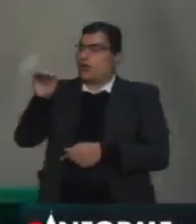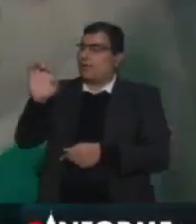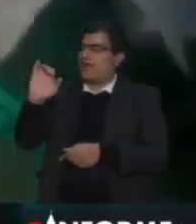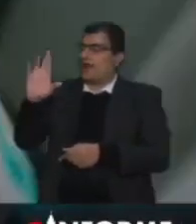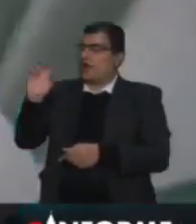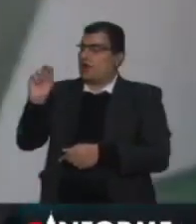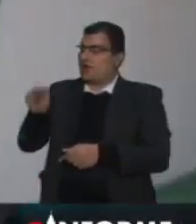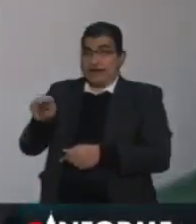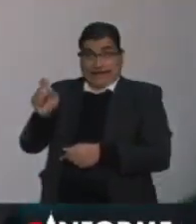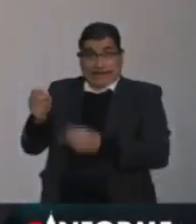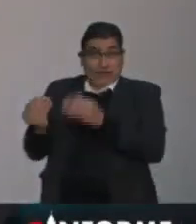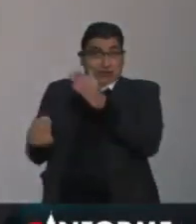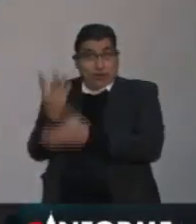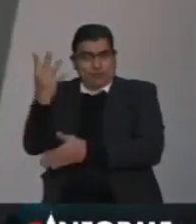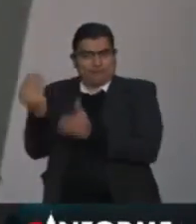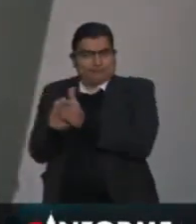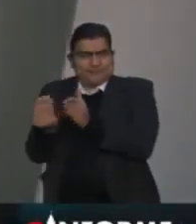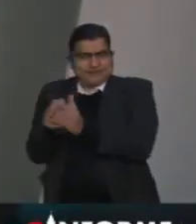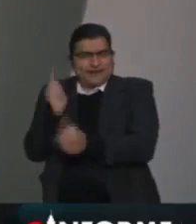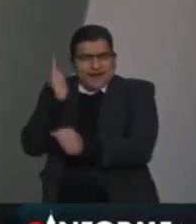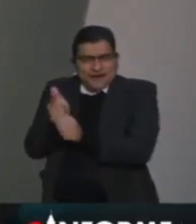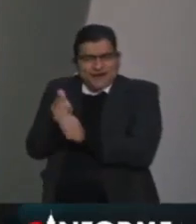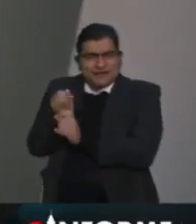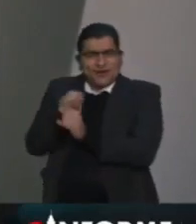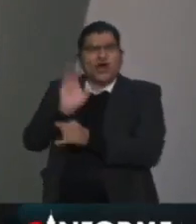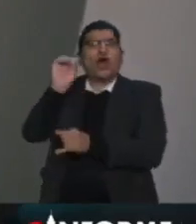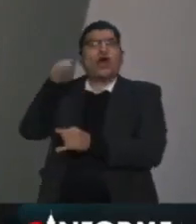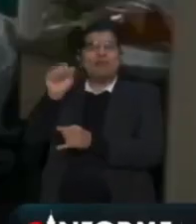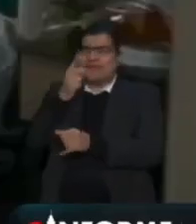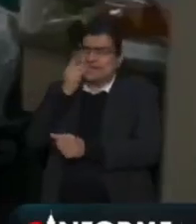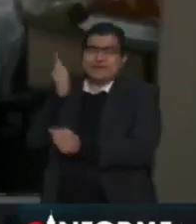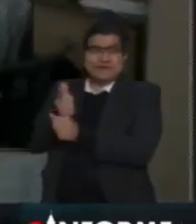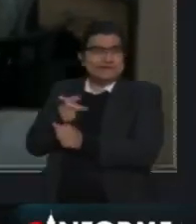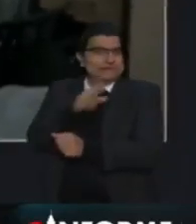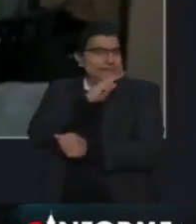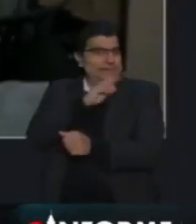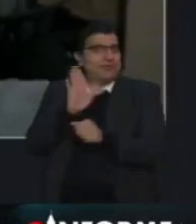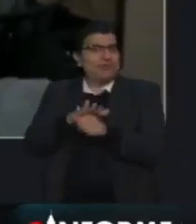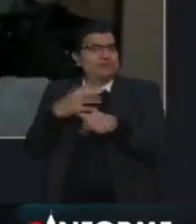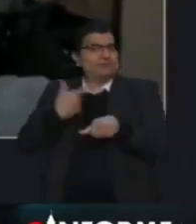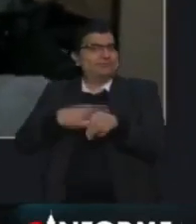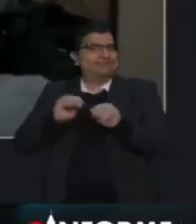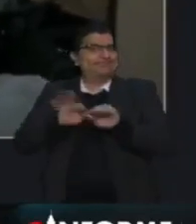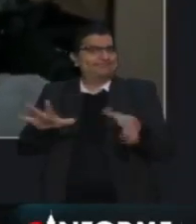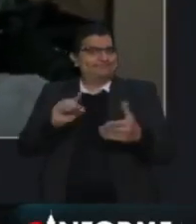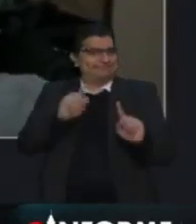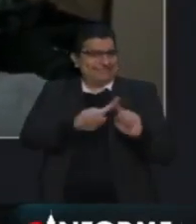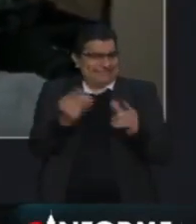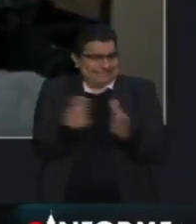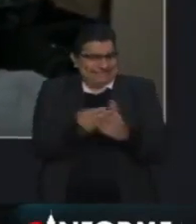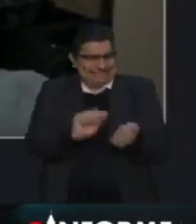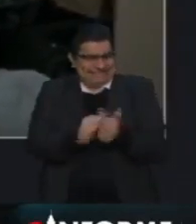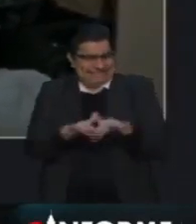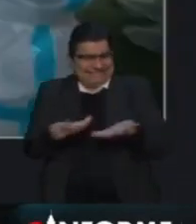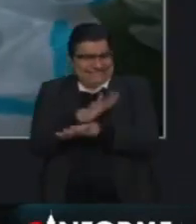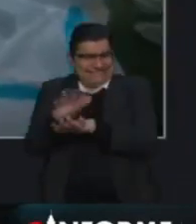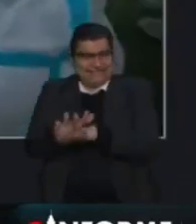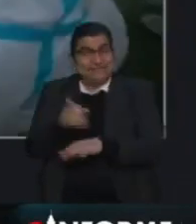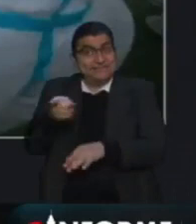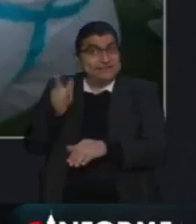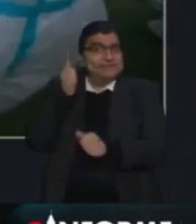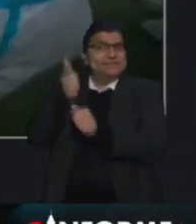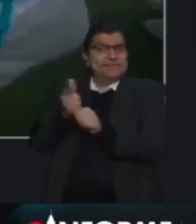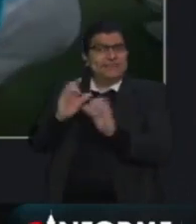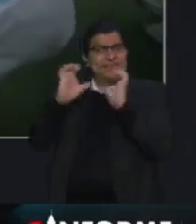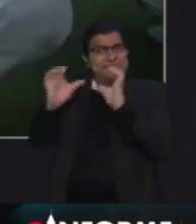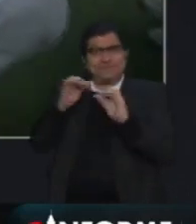esta variante ha sido catalogada por la Organización Mundial de la Salud como preocupante por su gran número de mutaciones. Y como medida de contención